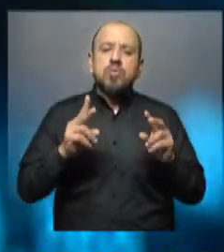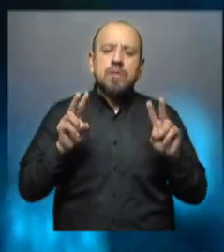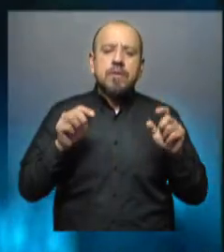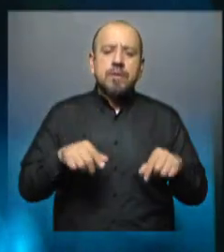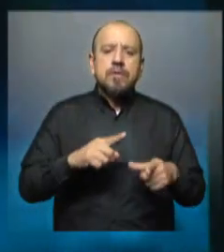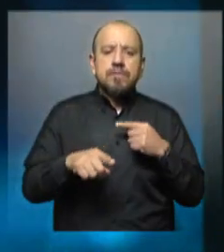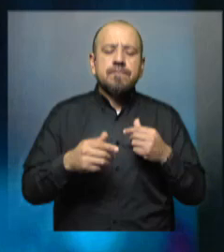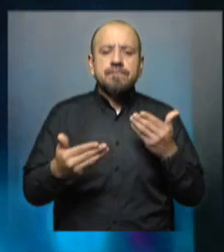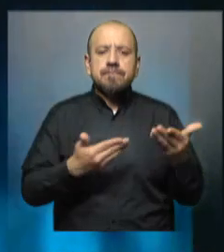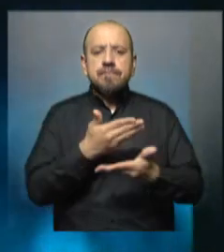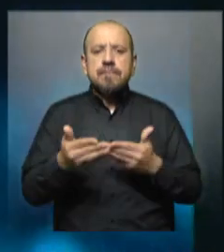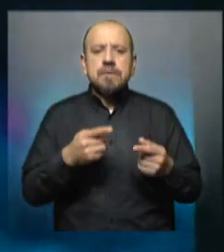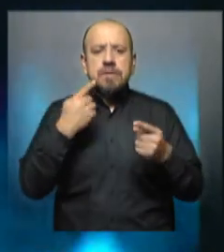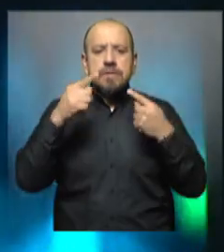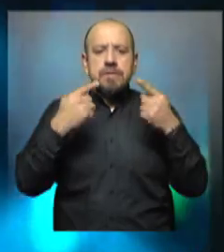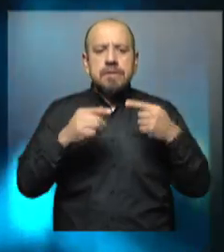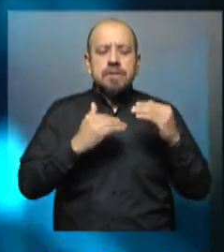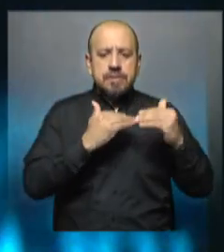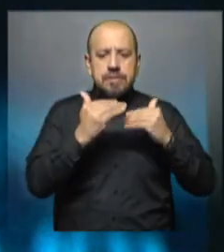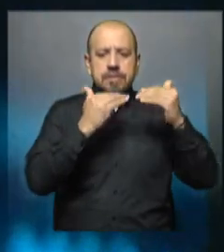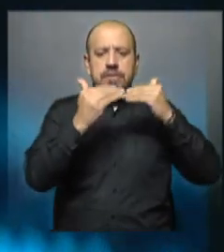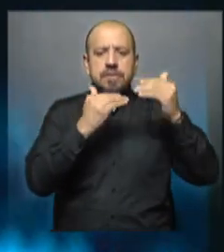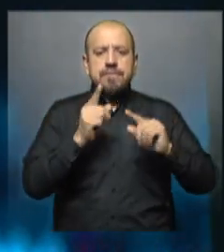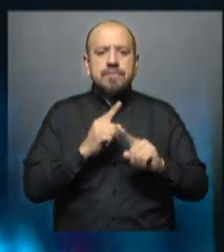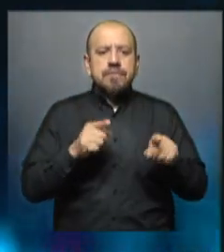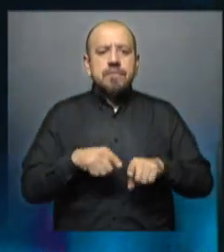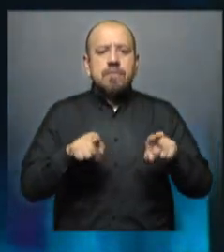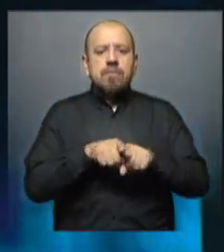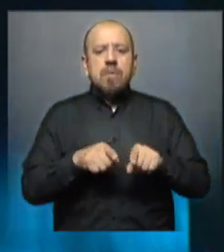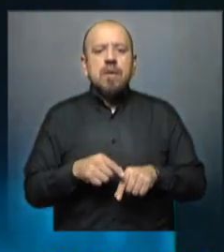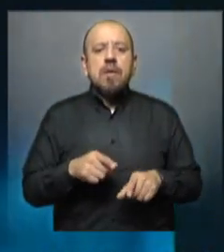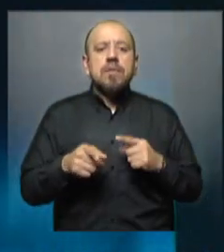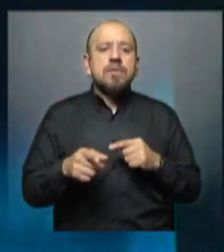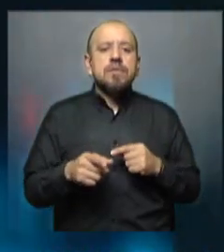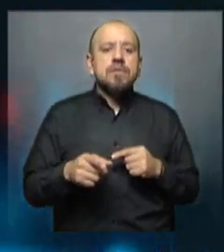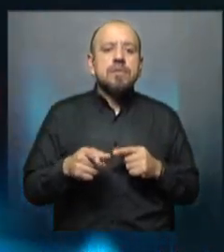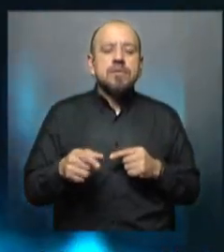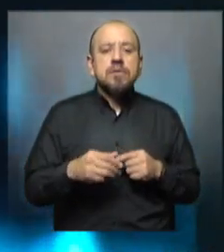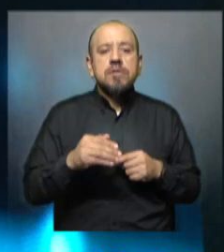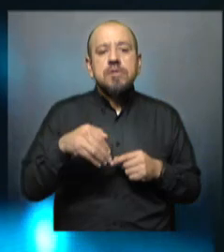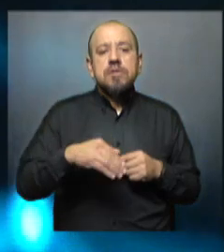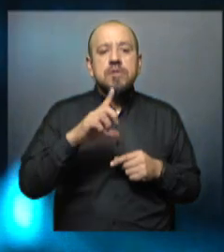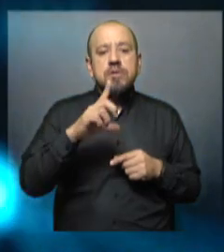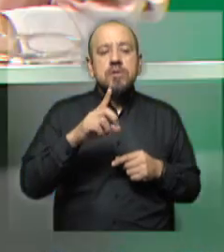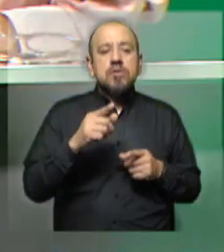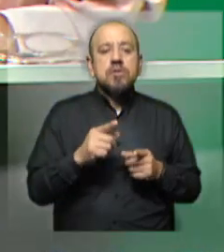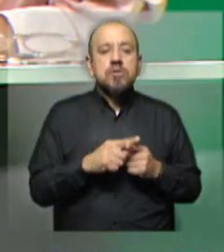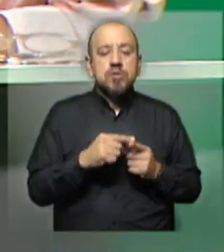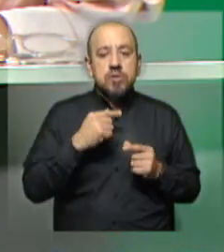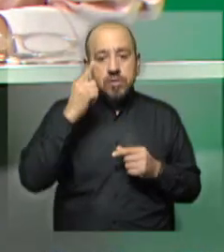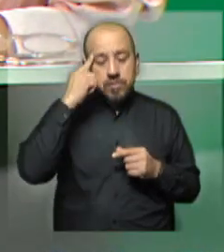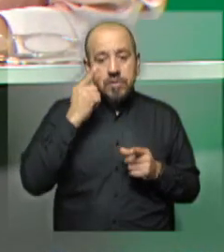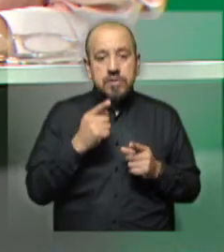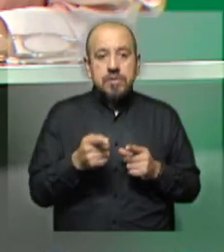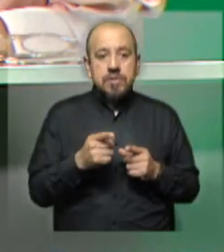que interactúa entre las distintas capas de desigualdad que estamos analizando lo mismo que pasa cuando analizamos datos del mercado laboral claro Exactamente estaba pensando